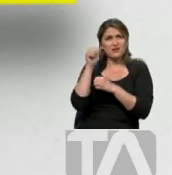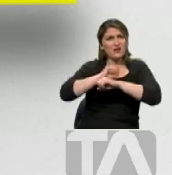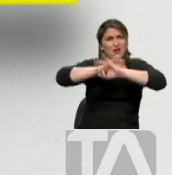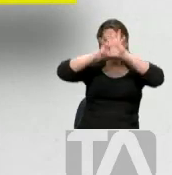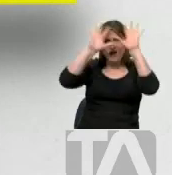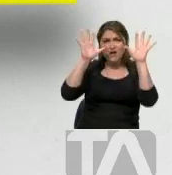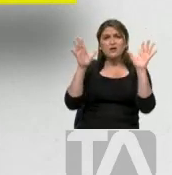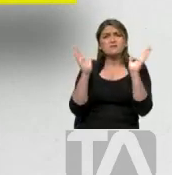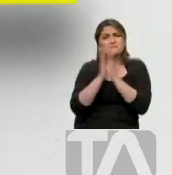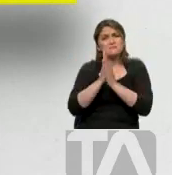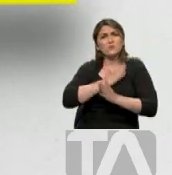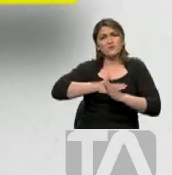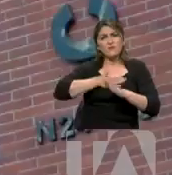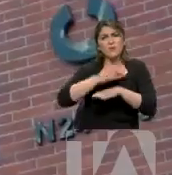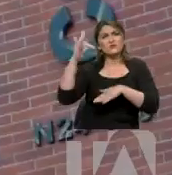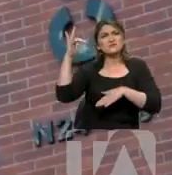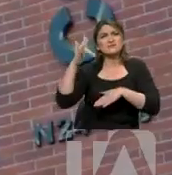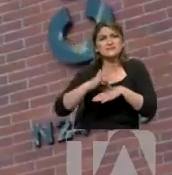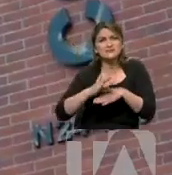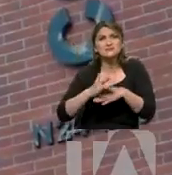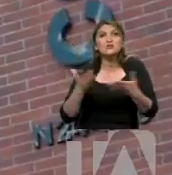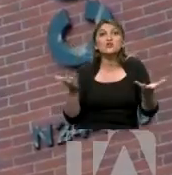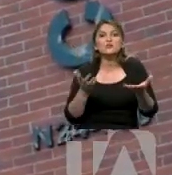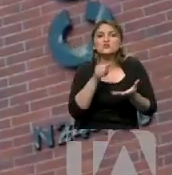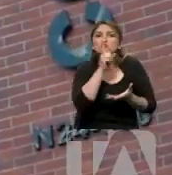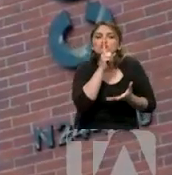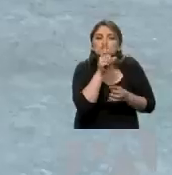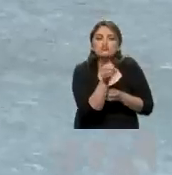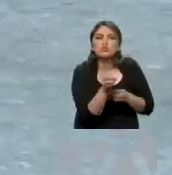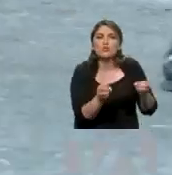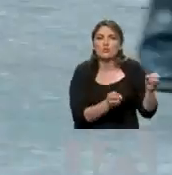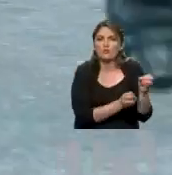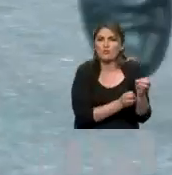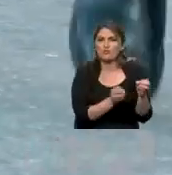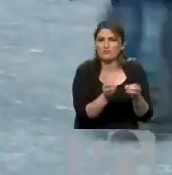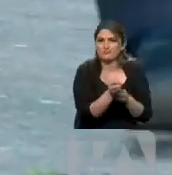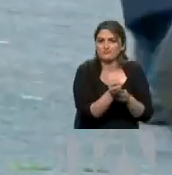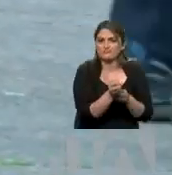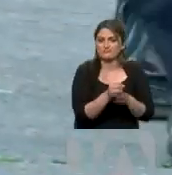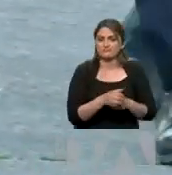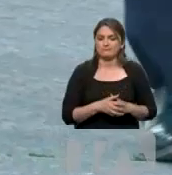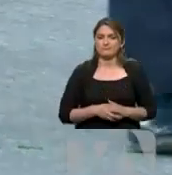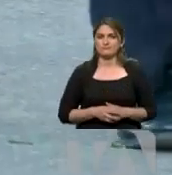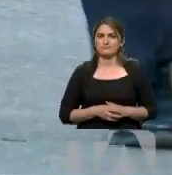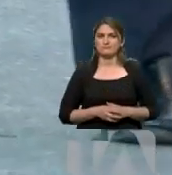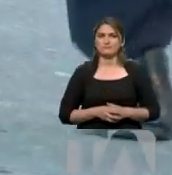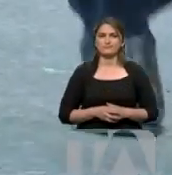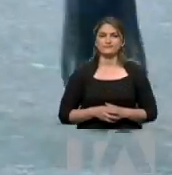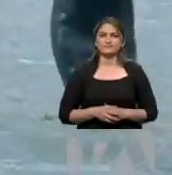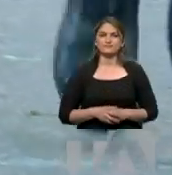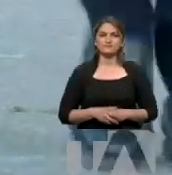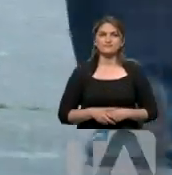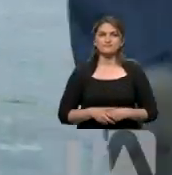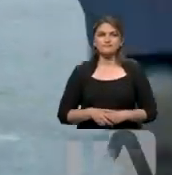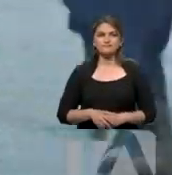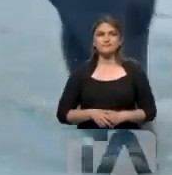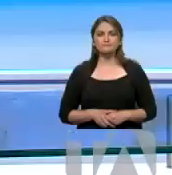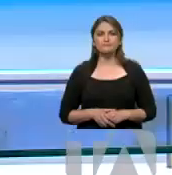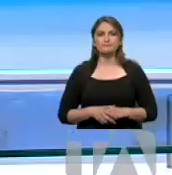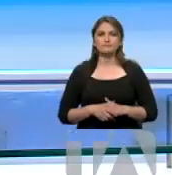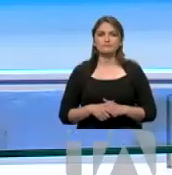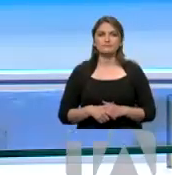una cita en el Concord, la oficina paralela del gobierno de Correa. Fausto Yepes, 24